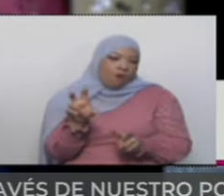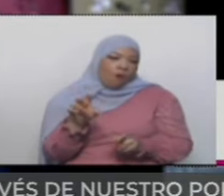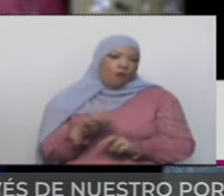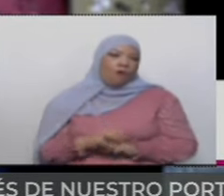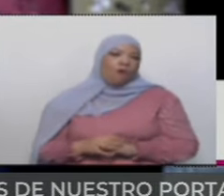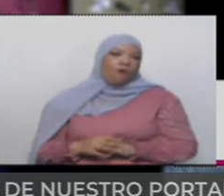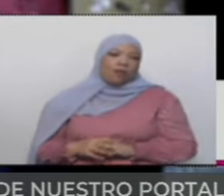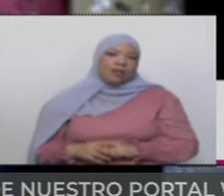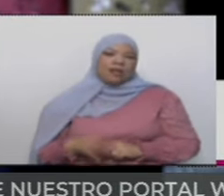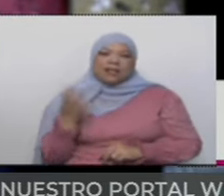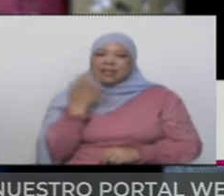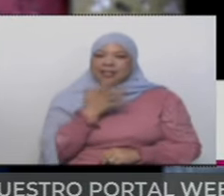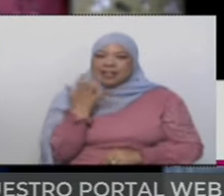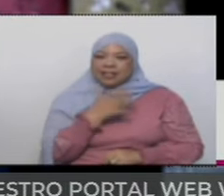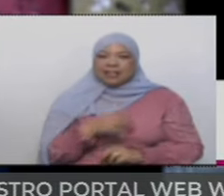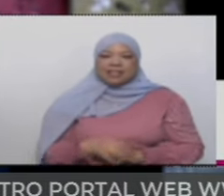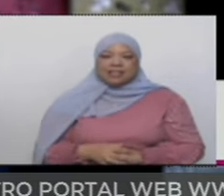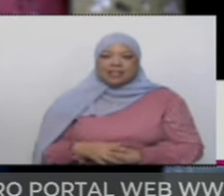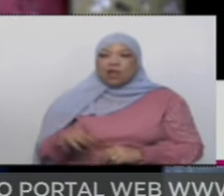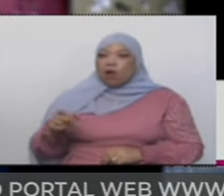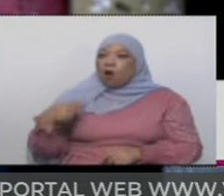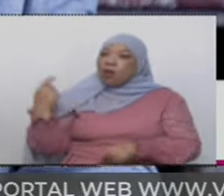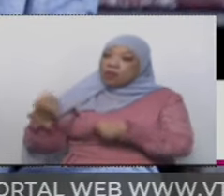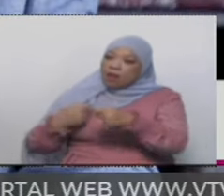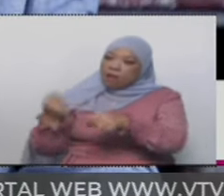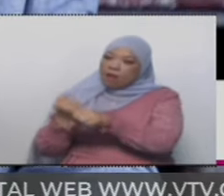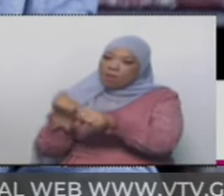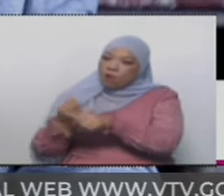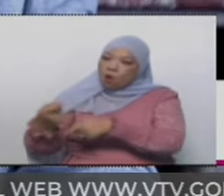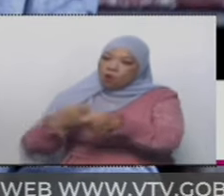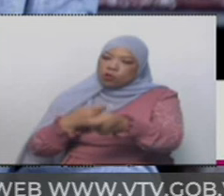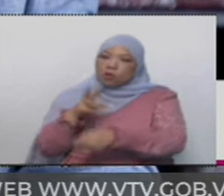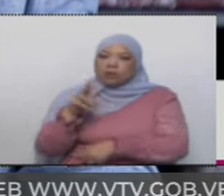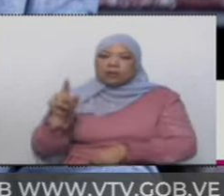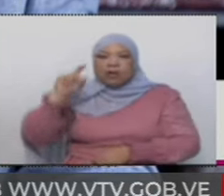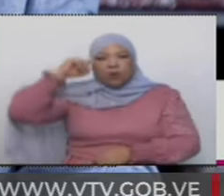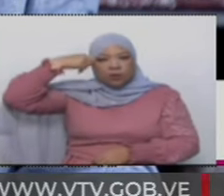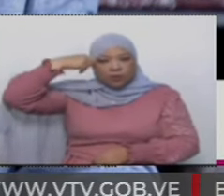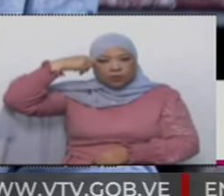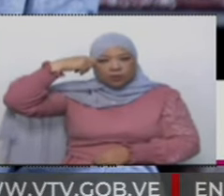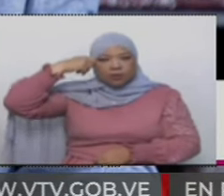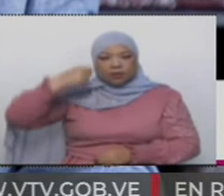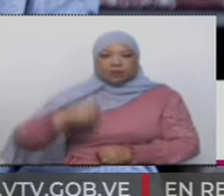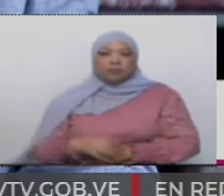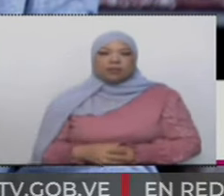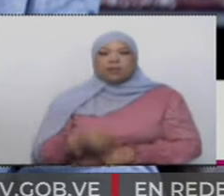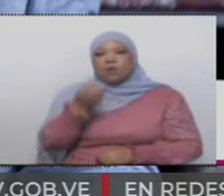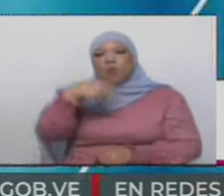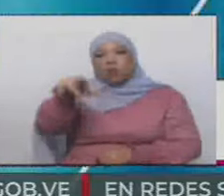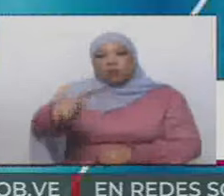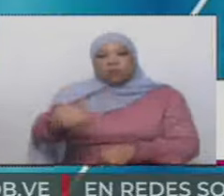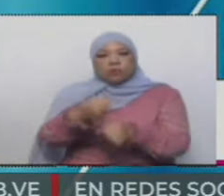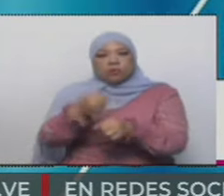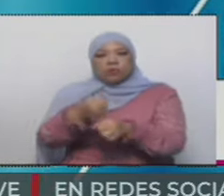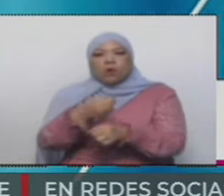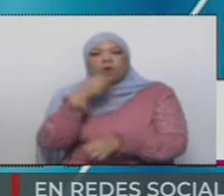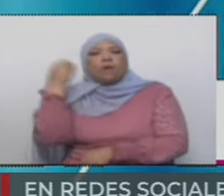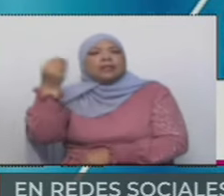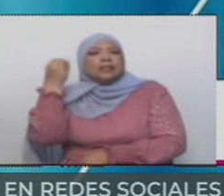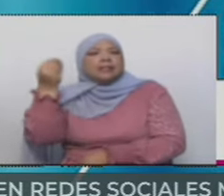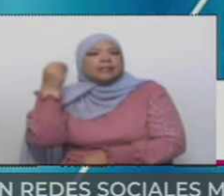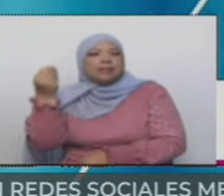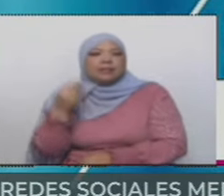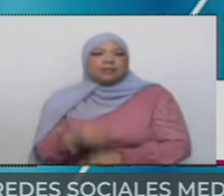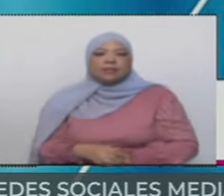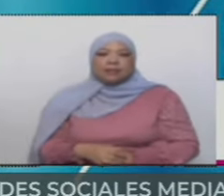Bueno, pero trabajamos juntos ahí en 421. Claro, yo recuerdo. Sí. Buen compañero de trabajo, ¿viste? Estaba chamito. Ay.